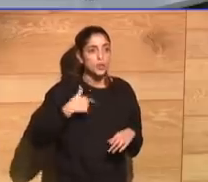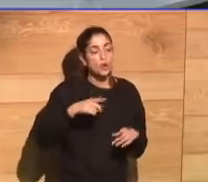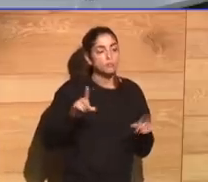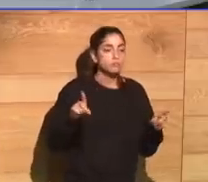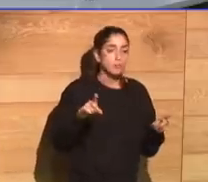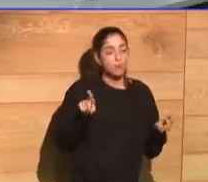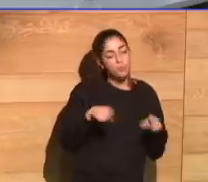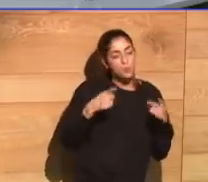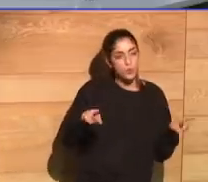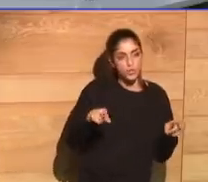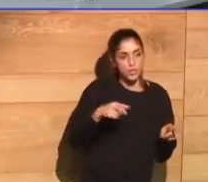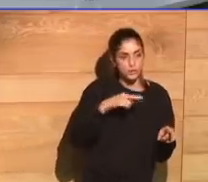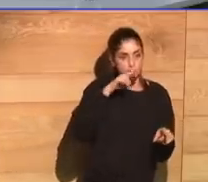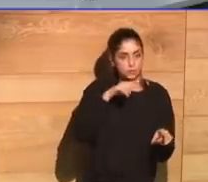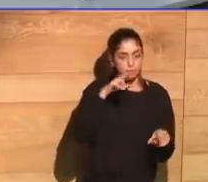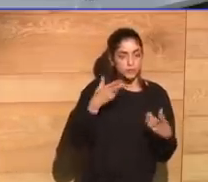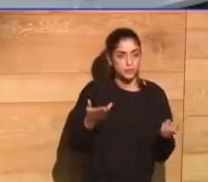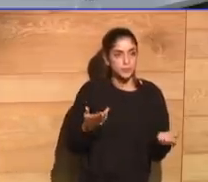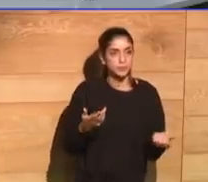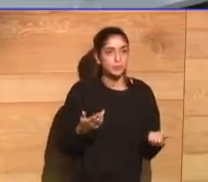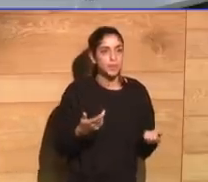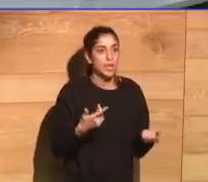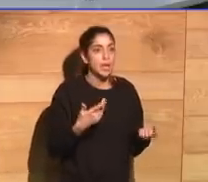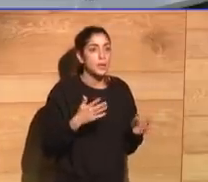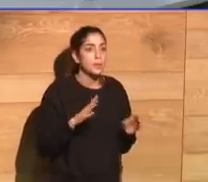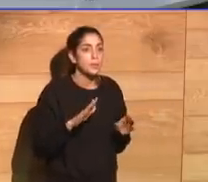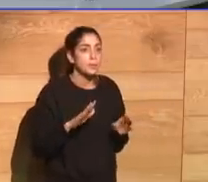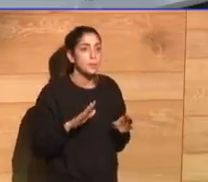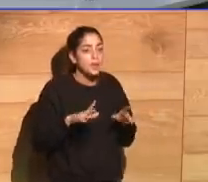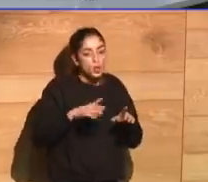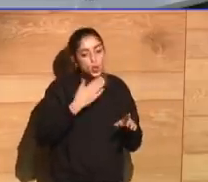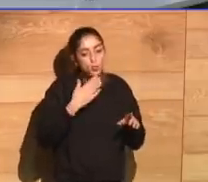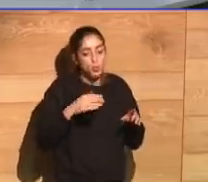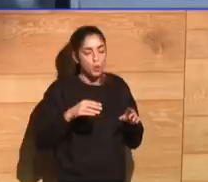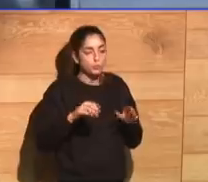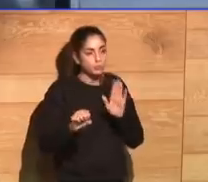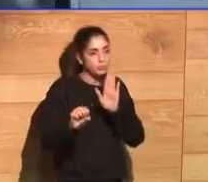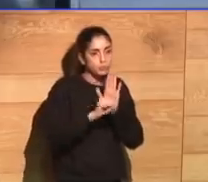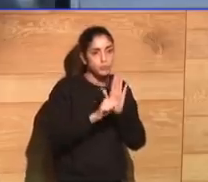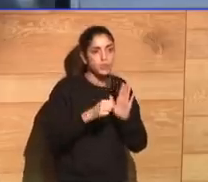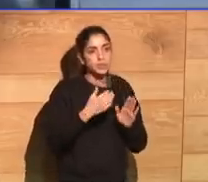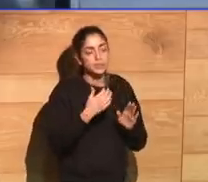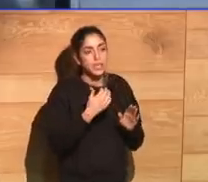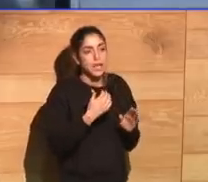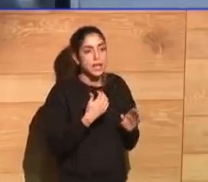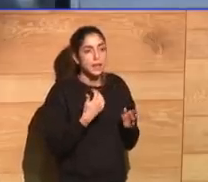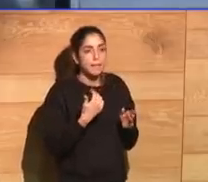Y además funciona bastante bien como comedia, pero rompe completamente eso. De hecho, es un poco spielberiano. Es un sentido de la comedia en ese puente con